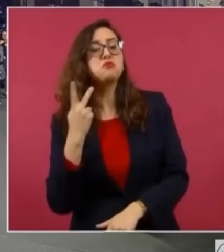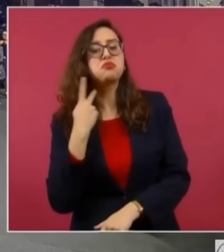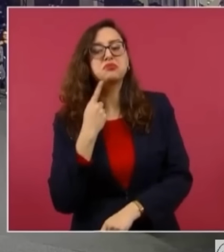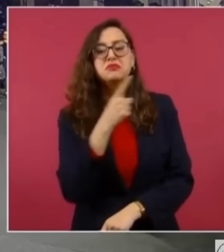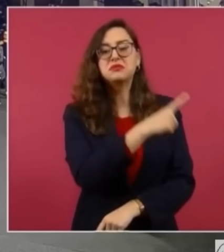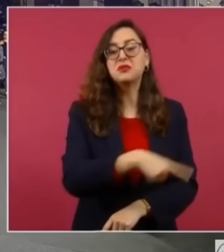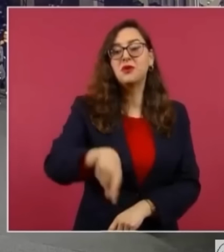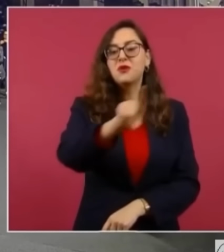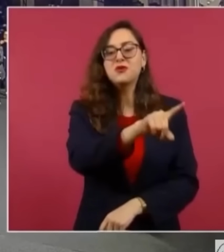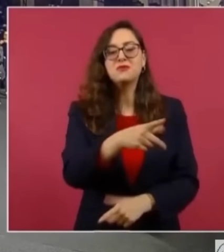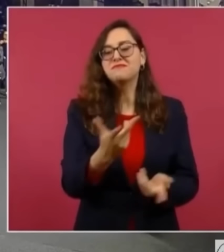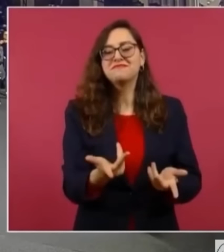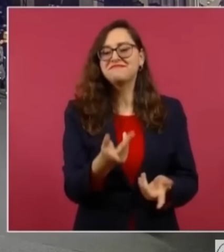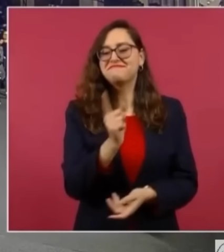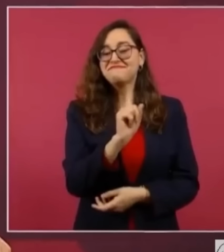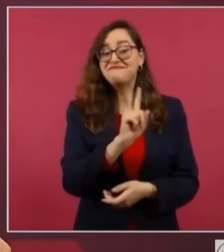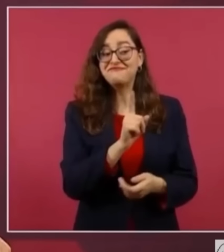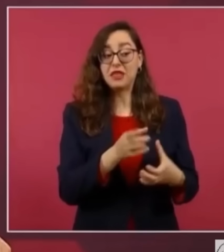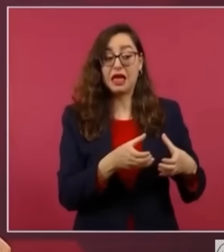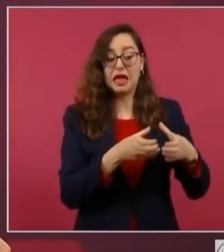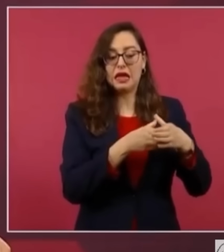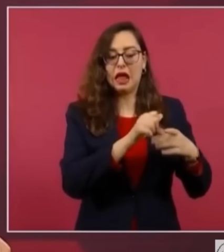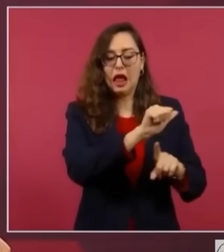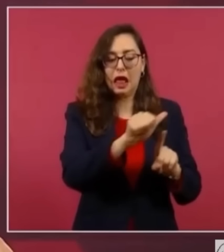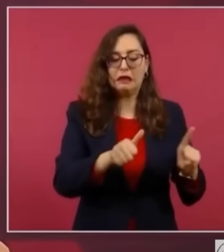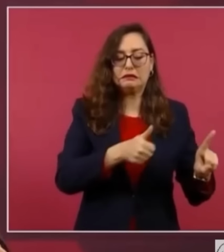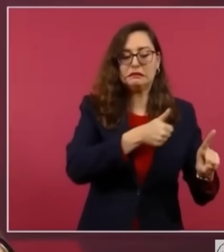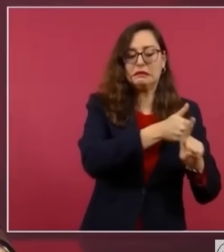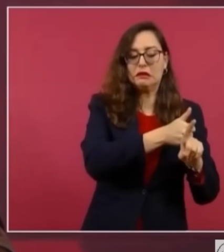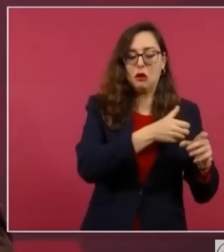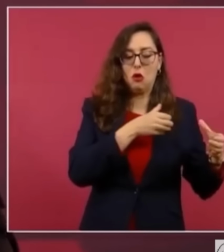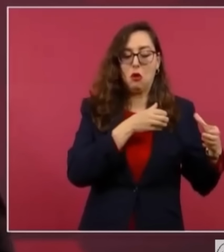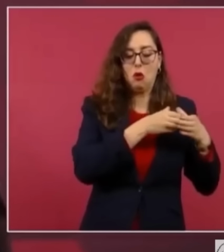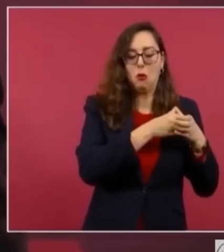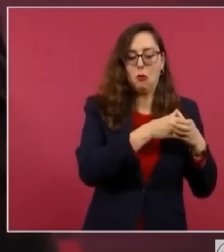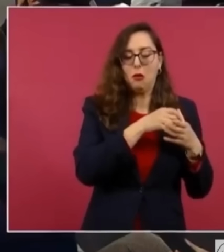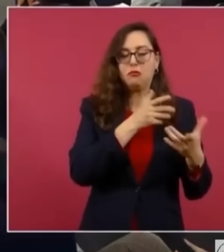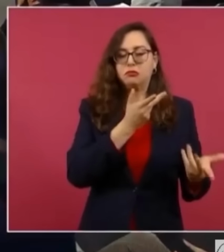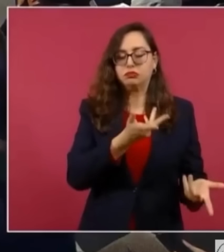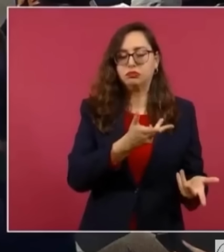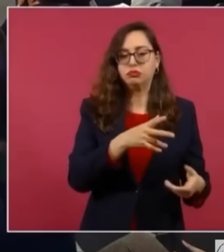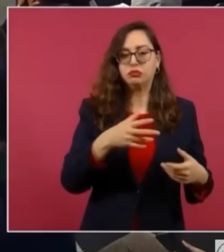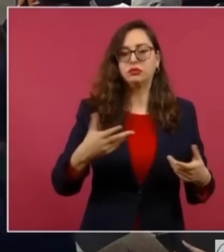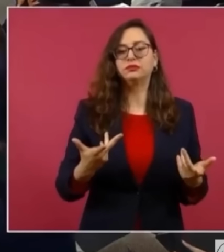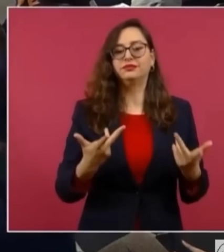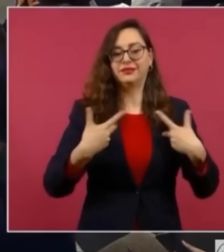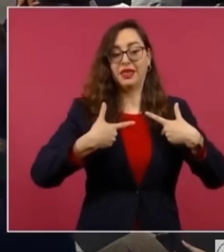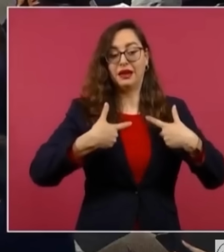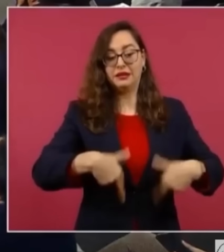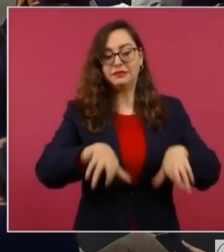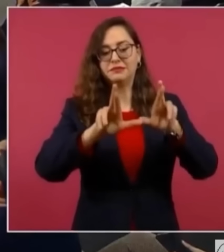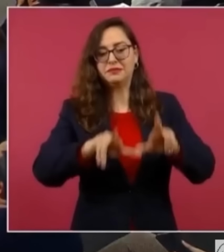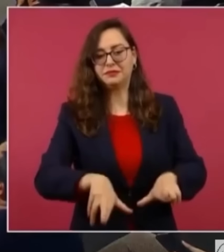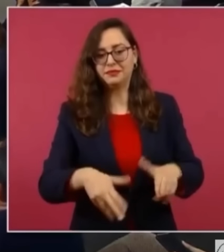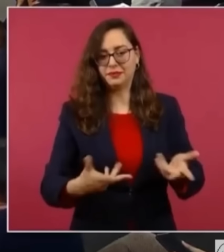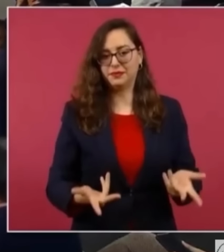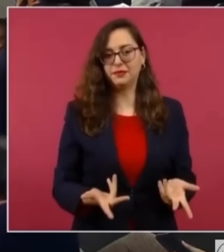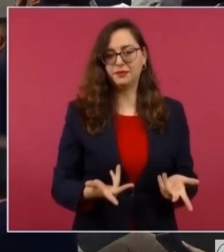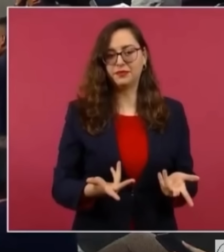y defienden esos intereses. Gracias, presidente. Un último entonces, tema. Entonces, no sé si encontraste lo de la señora.